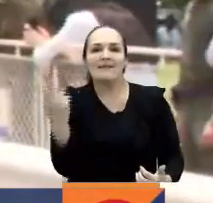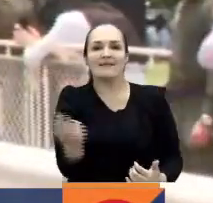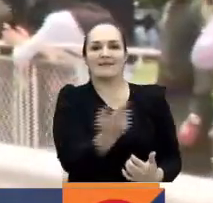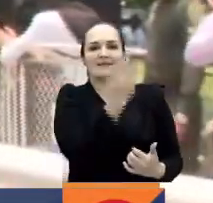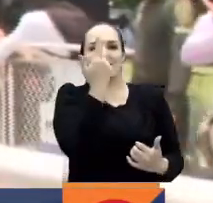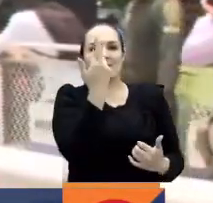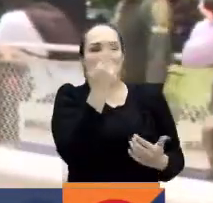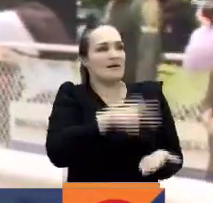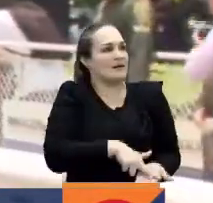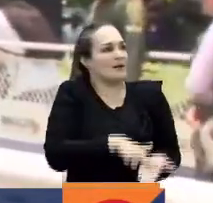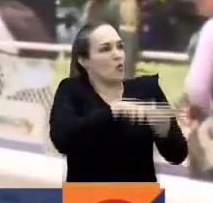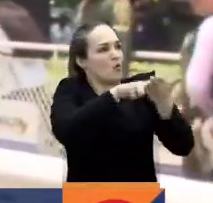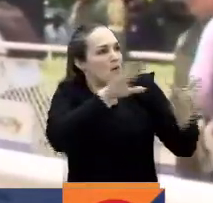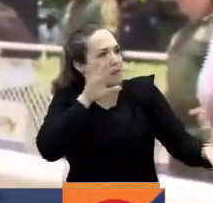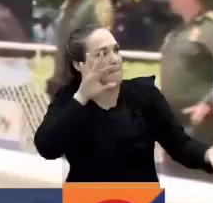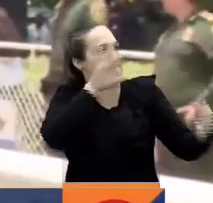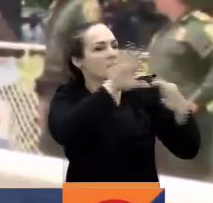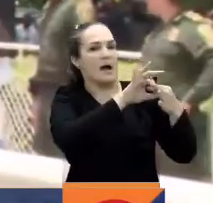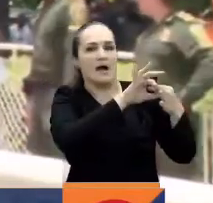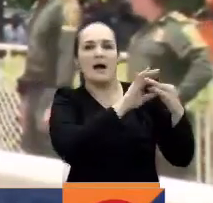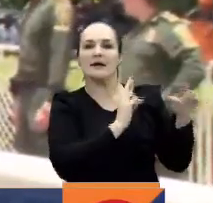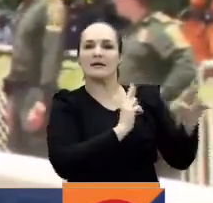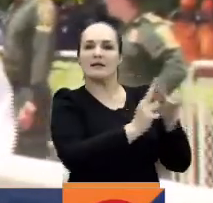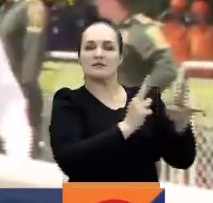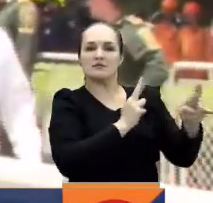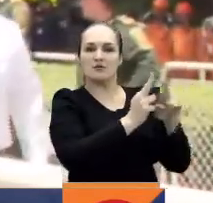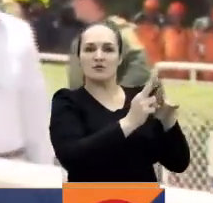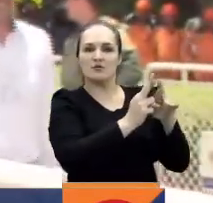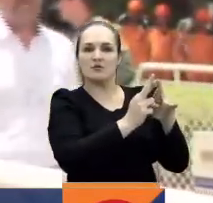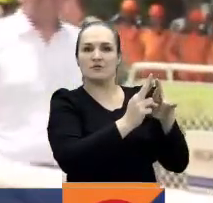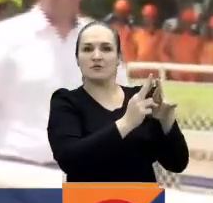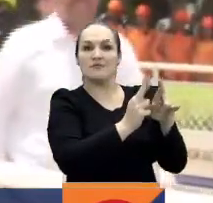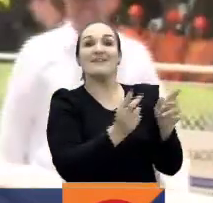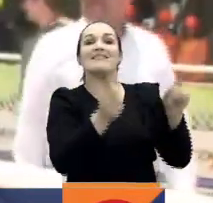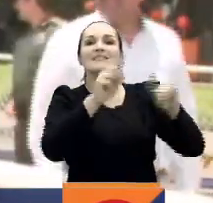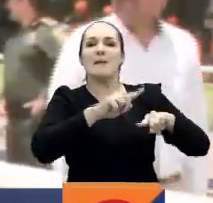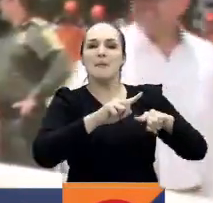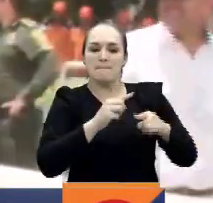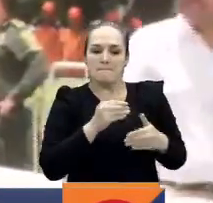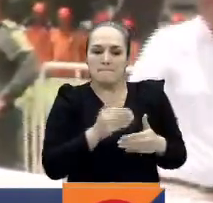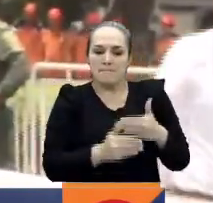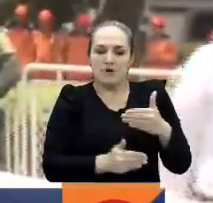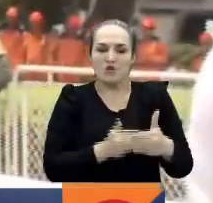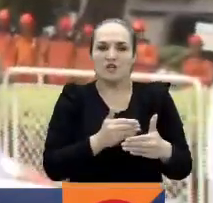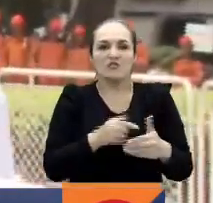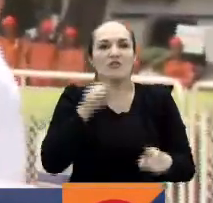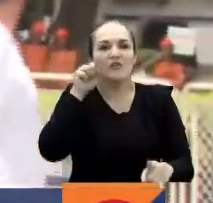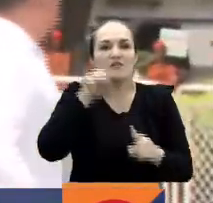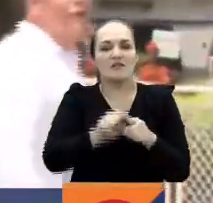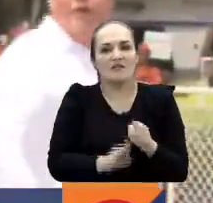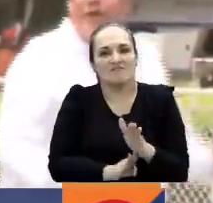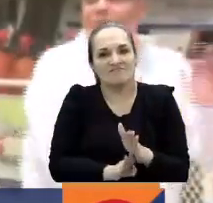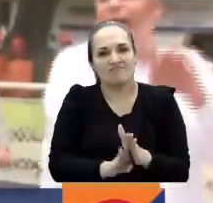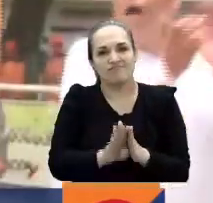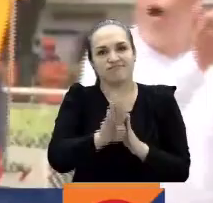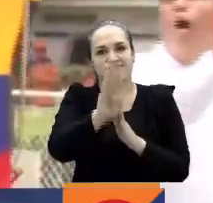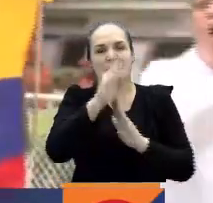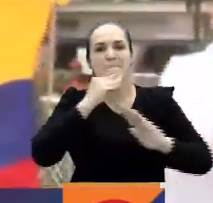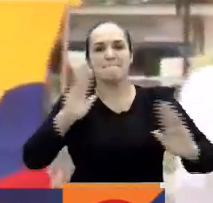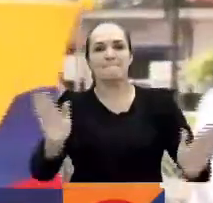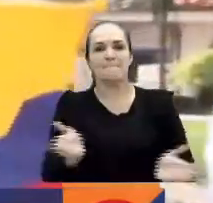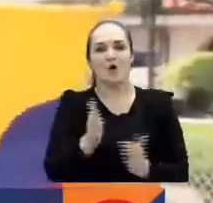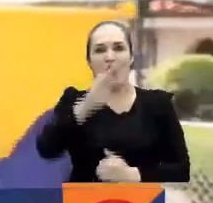históricas, sino que es un paso más para lograr consolidar el desarrollo de la frontera, de esta